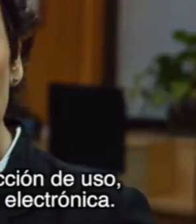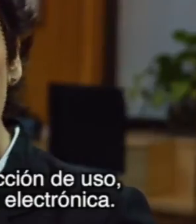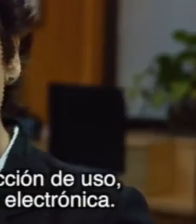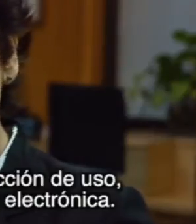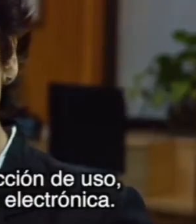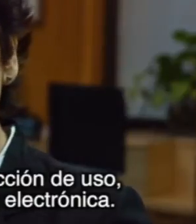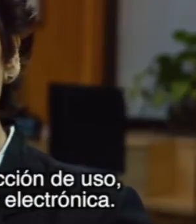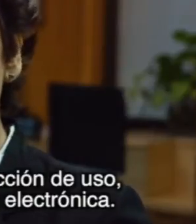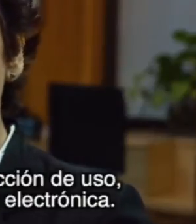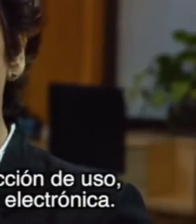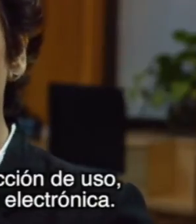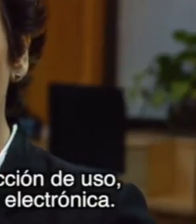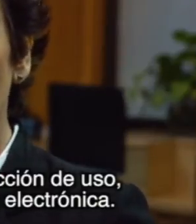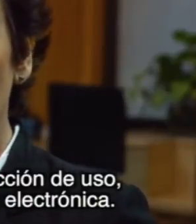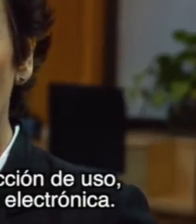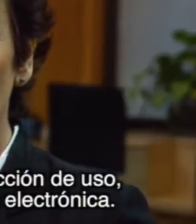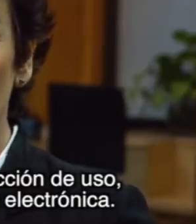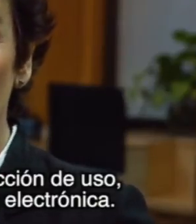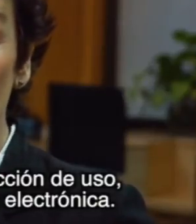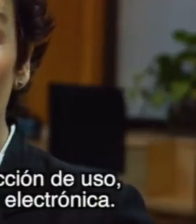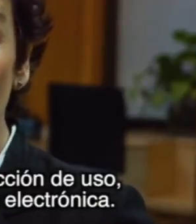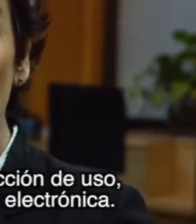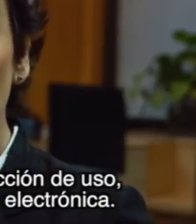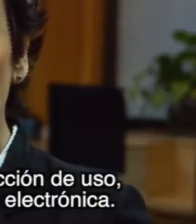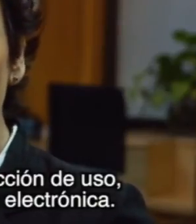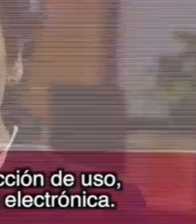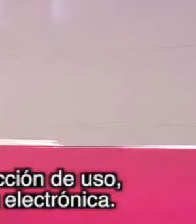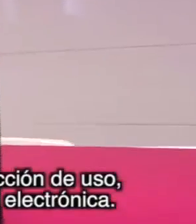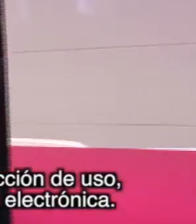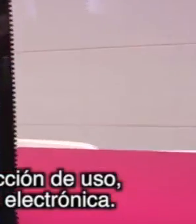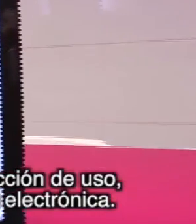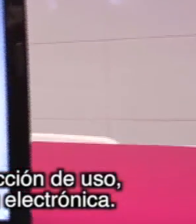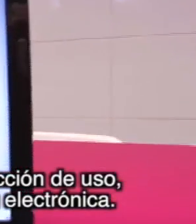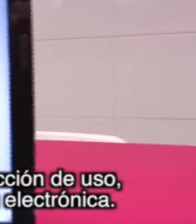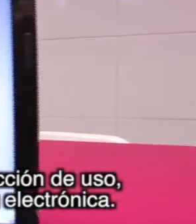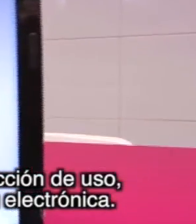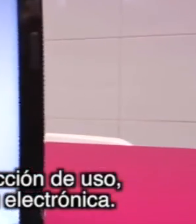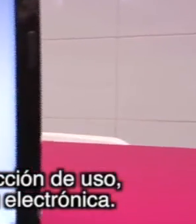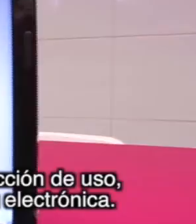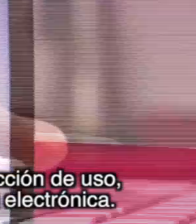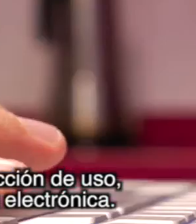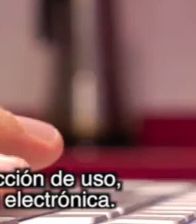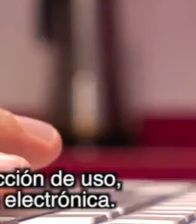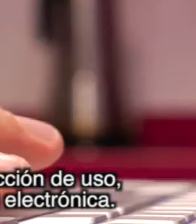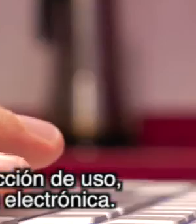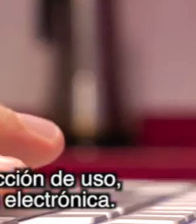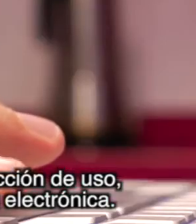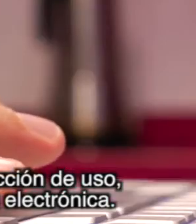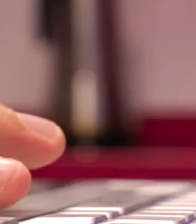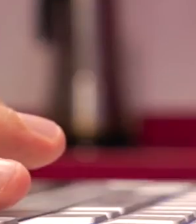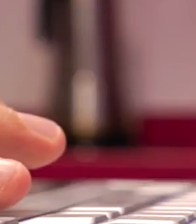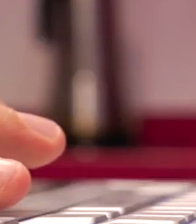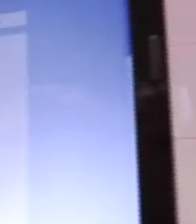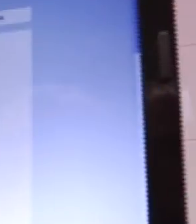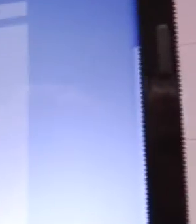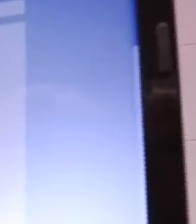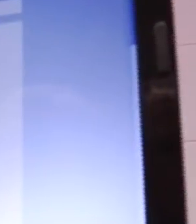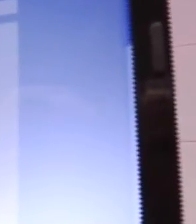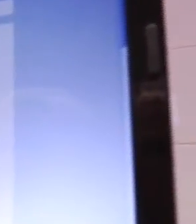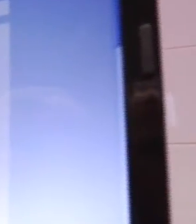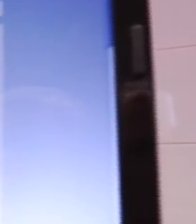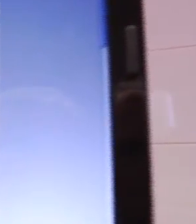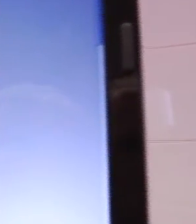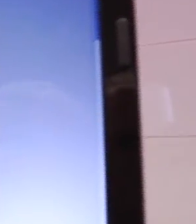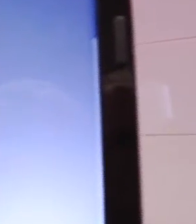una dirección de integración, una dirección de uso, de fiabilidad, de sencillez de la administración electrónica. Nuestra